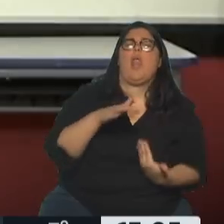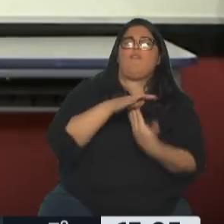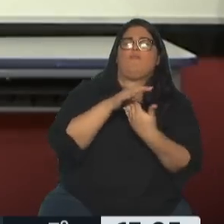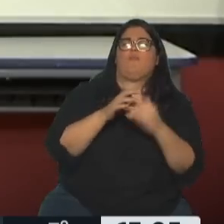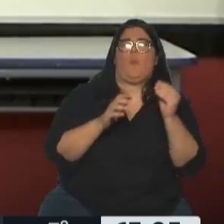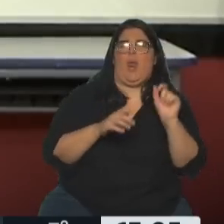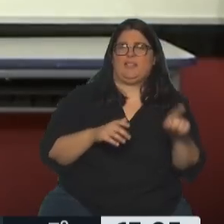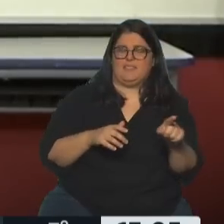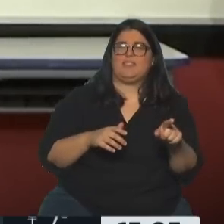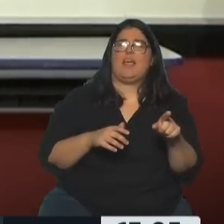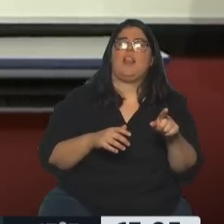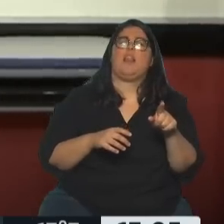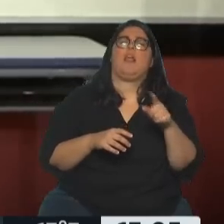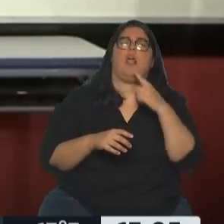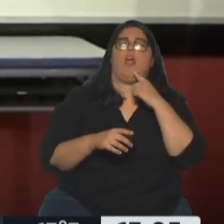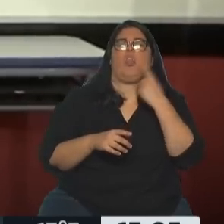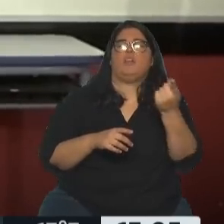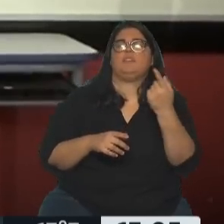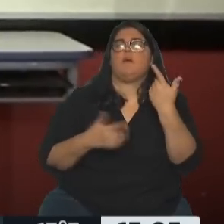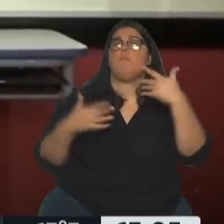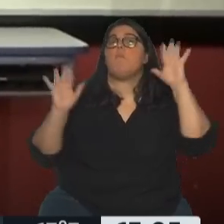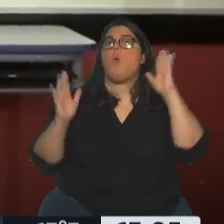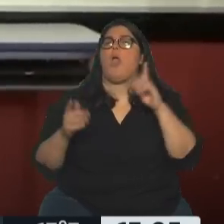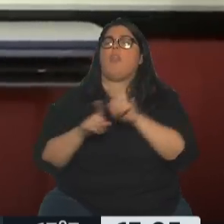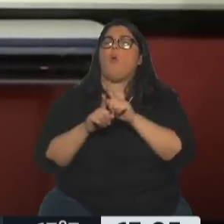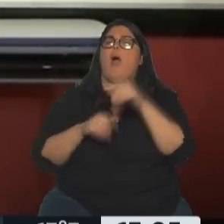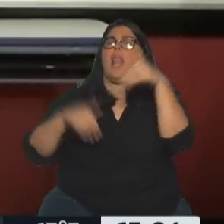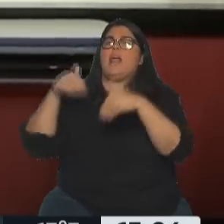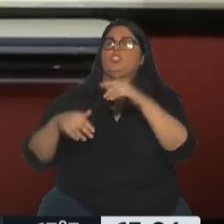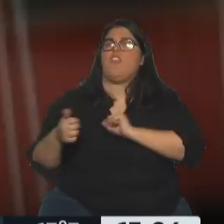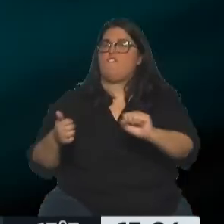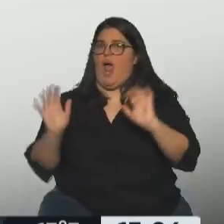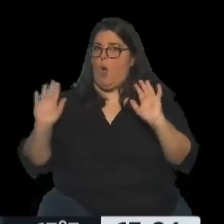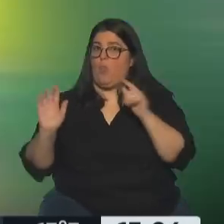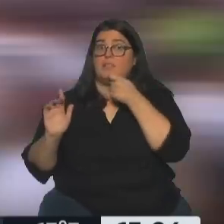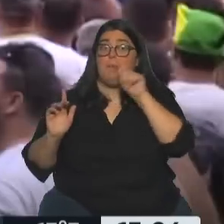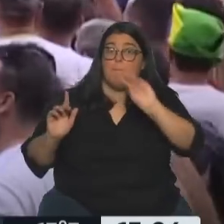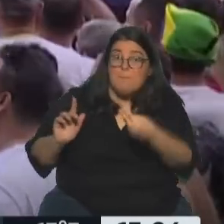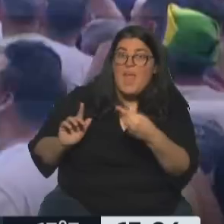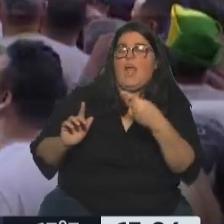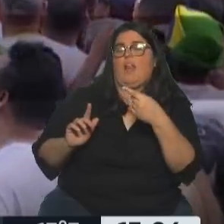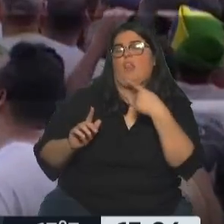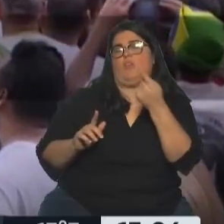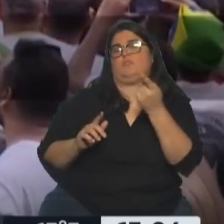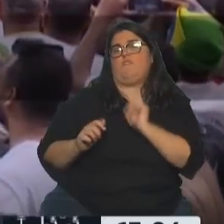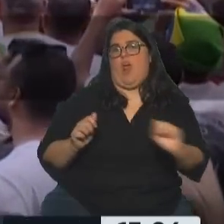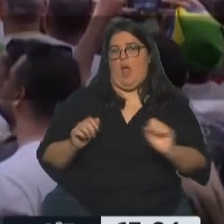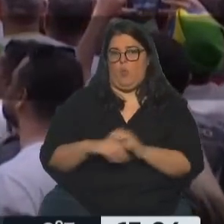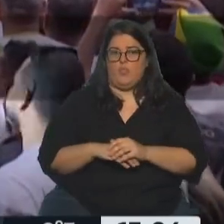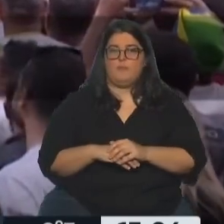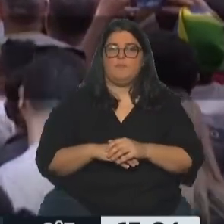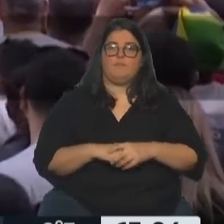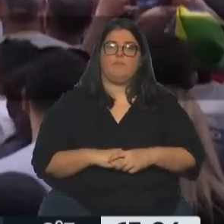intento por agitar un posible fraude electoral si es que pierde en las urnas. Estes